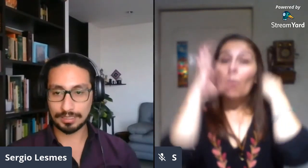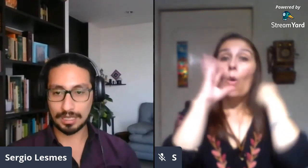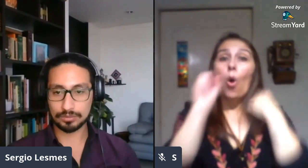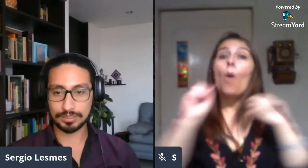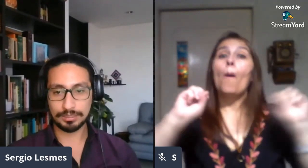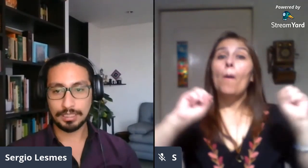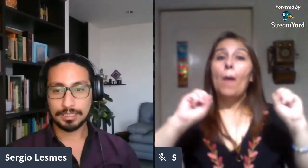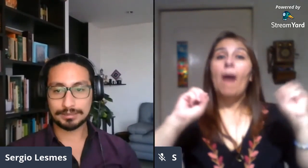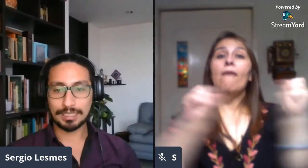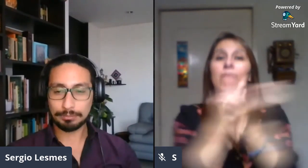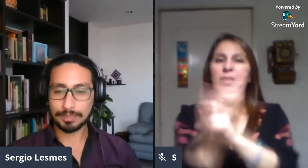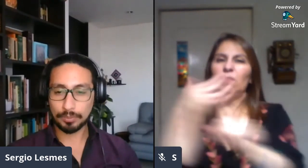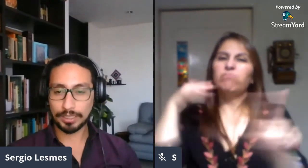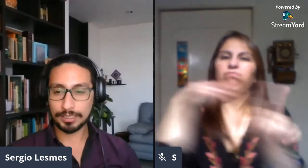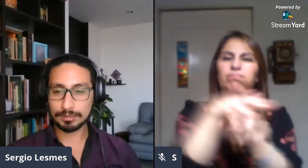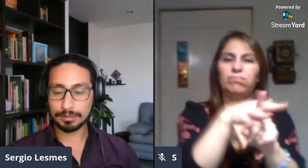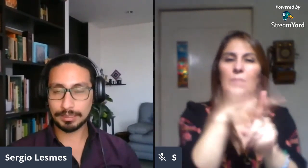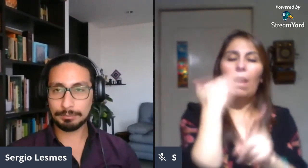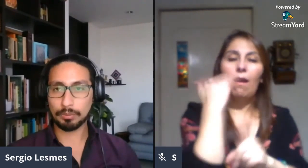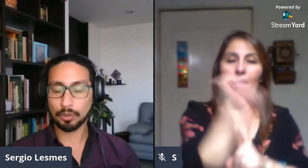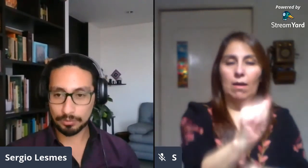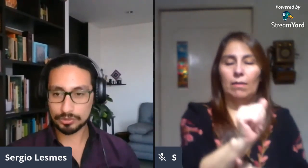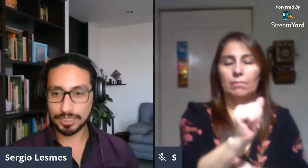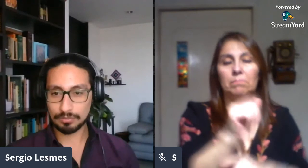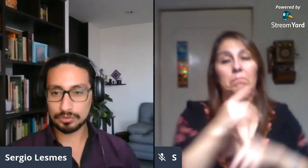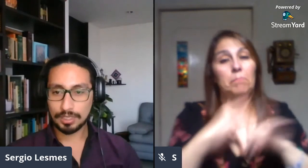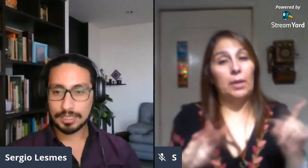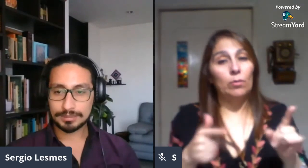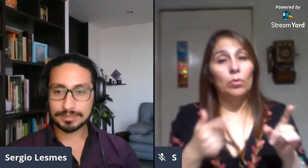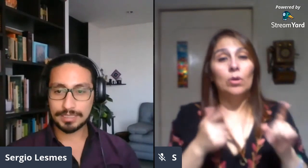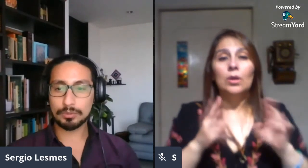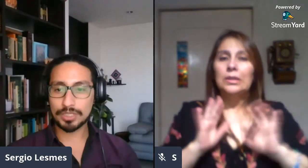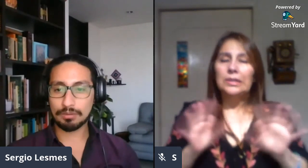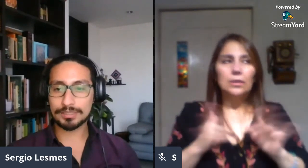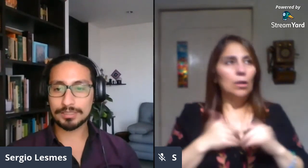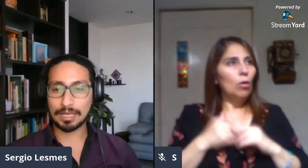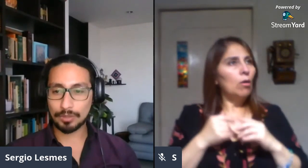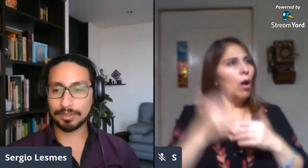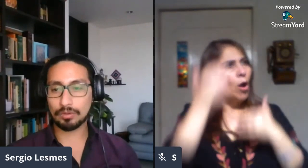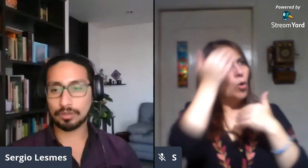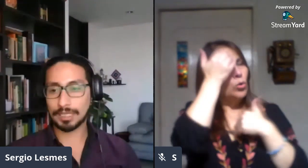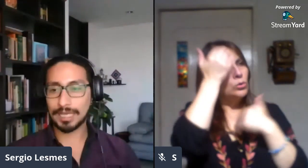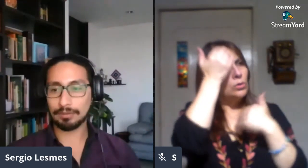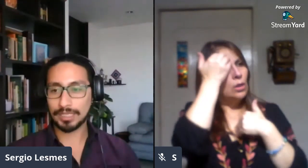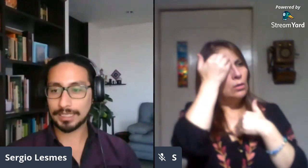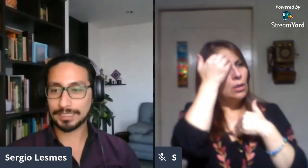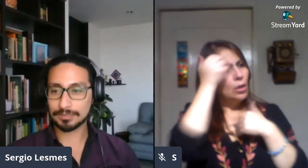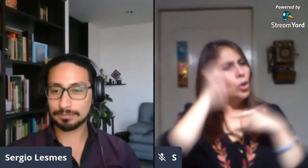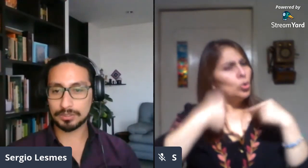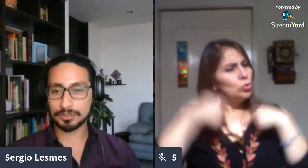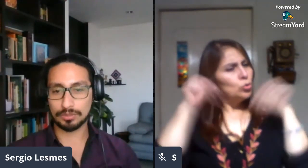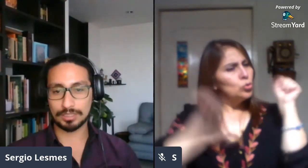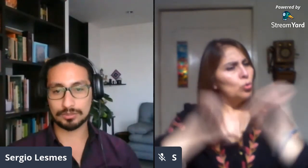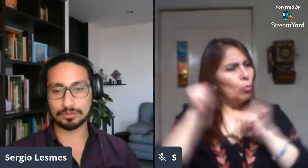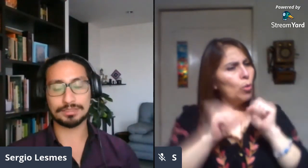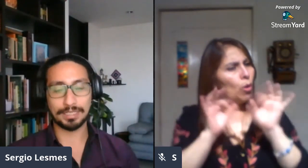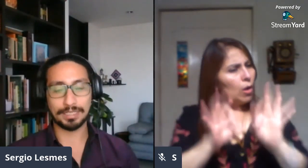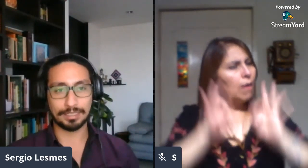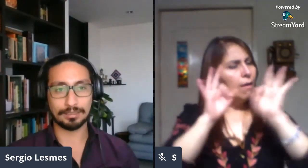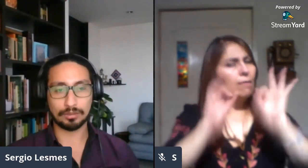con esa causa también pueden y podemos, digamos, ser responsables de darle una mejor calidad de vida a aquellas personas con las